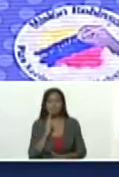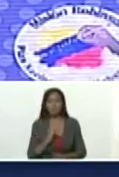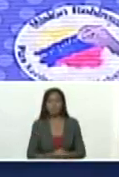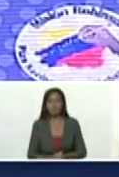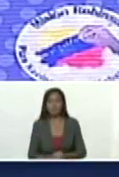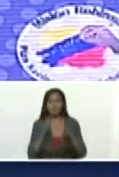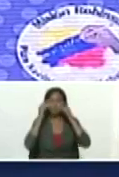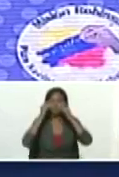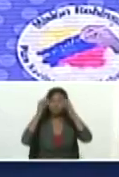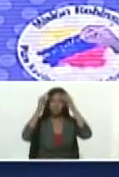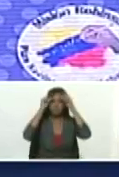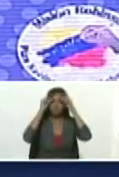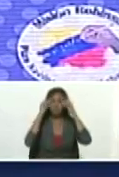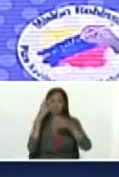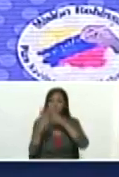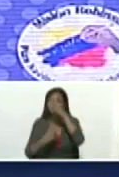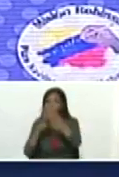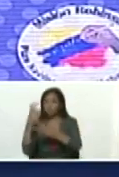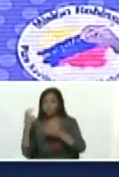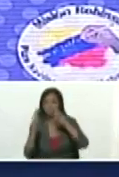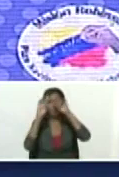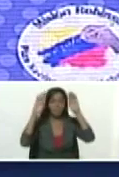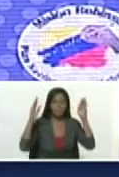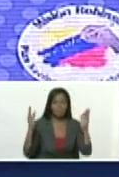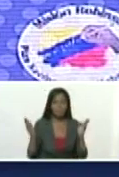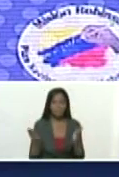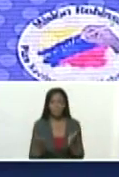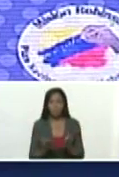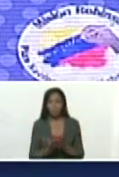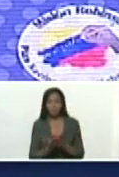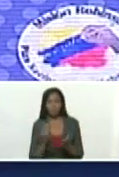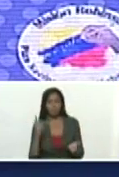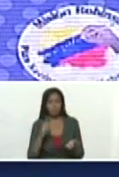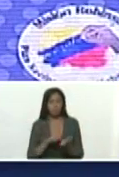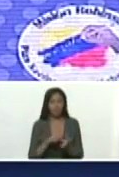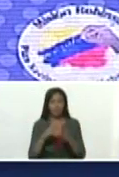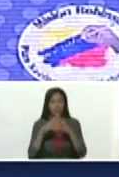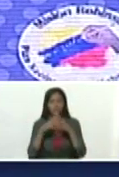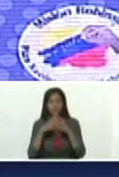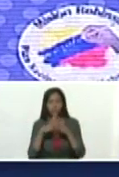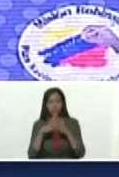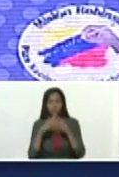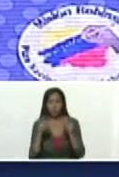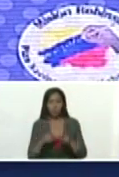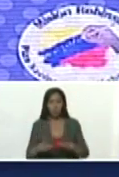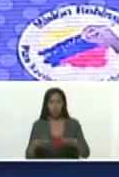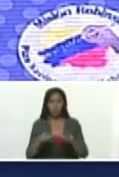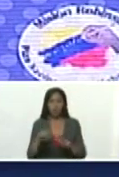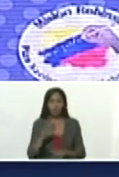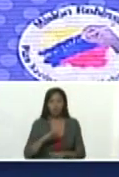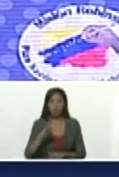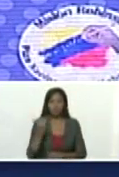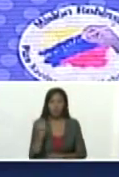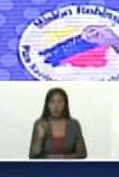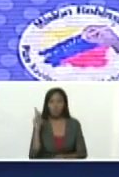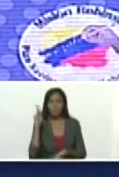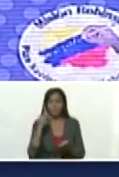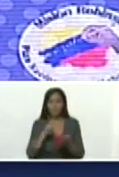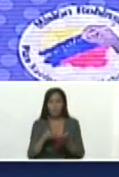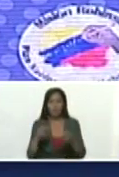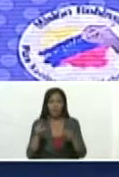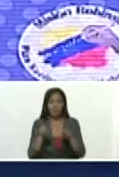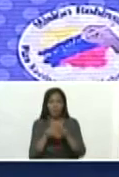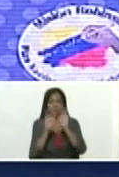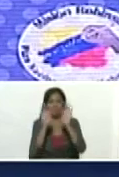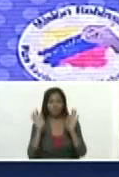fue un hombre que recorrió el mundo, que estuvo en todos los lugares donde había que estar